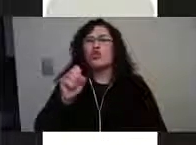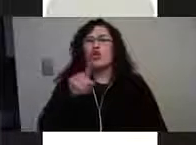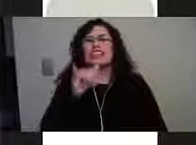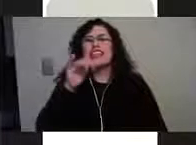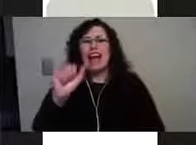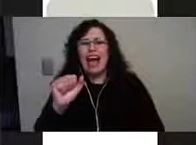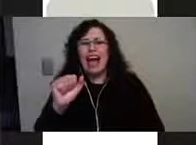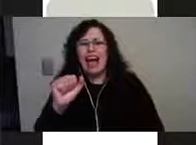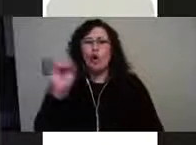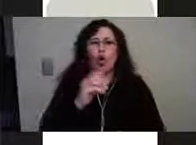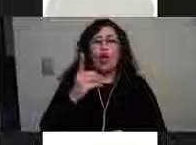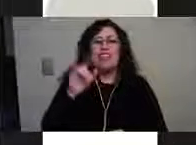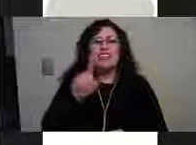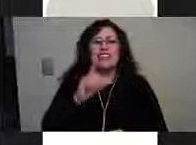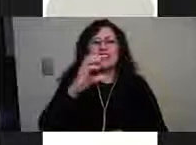¿ya?